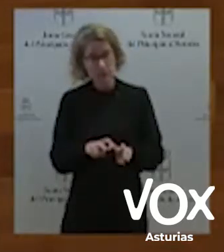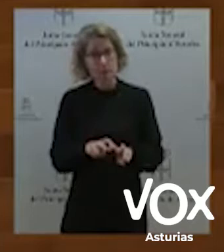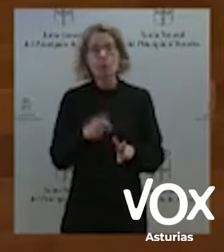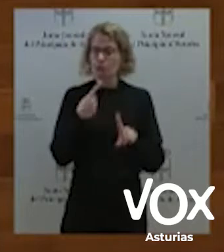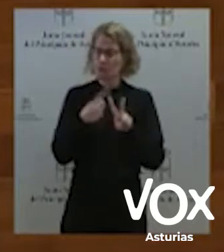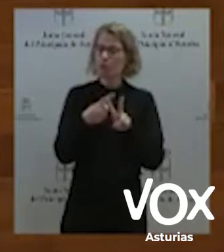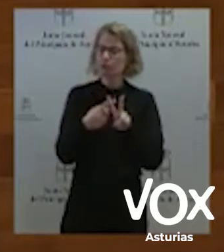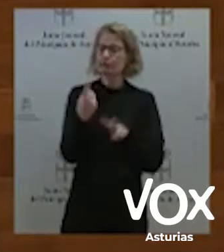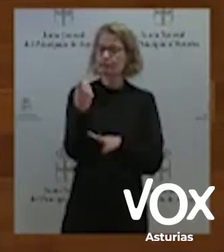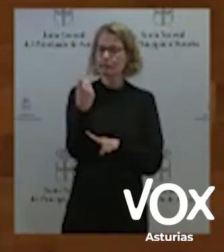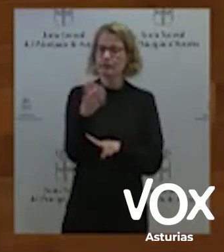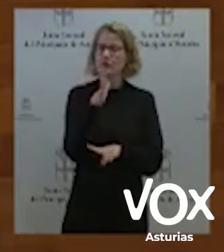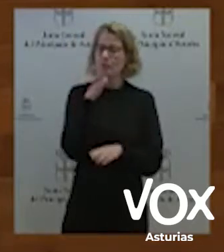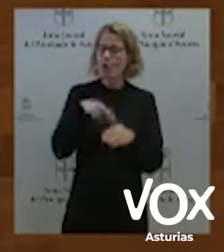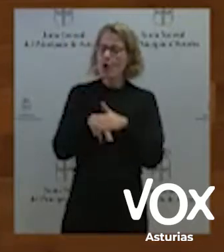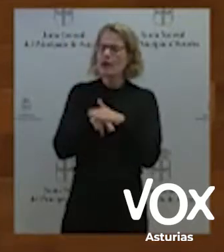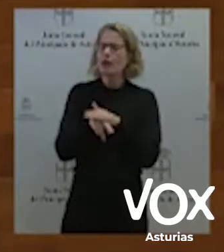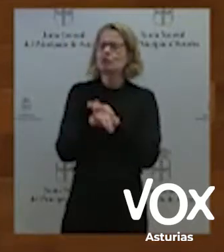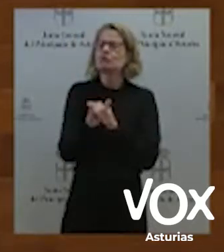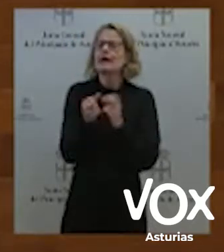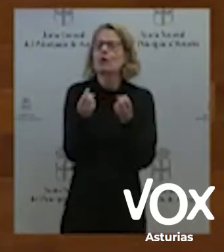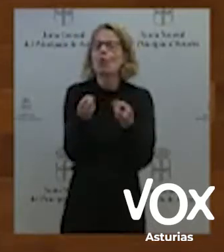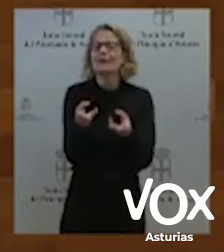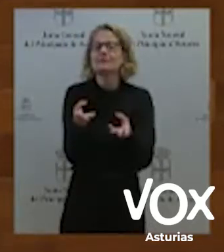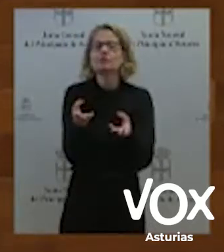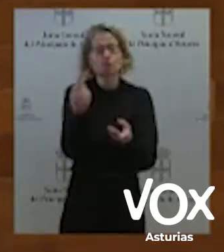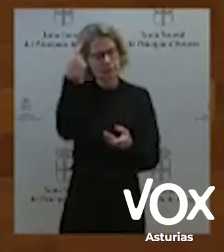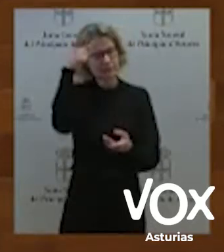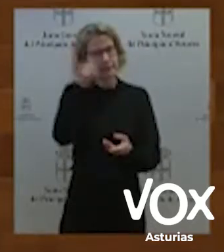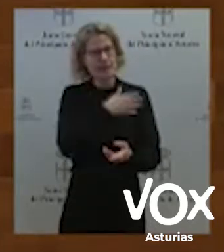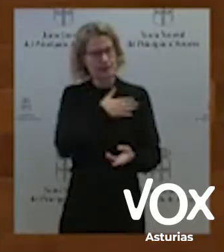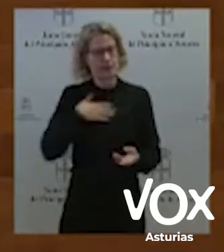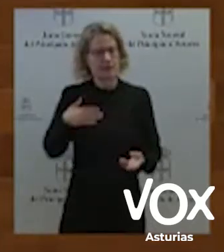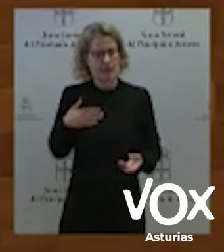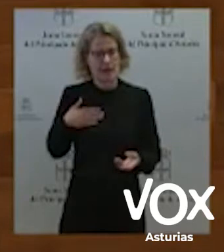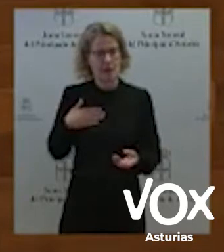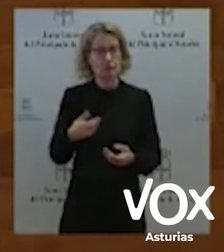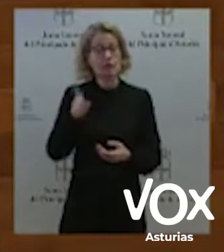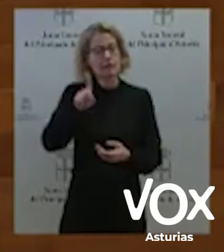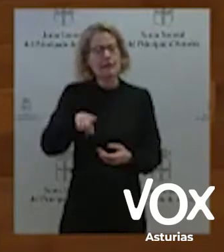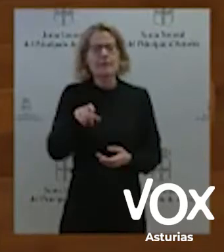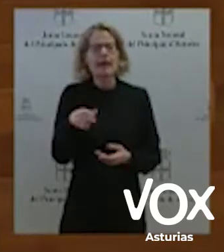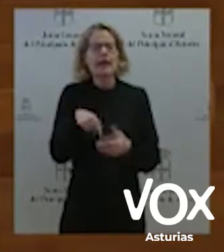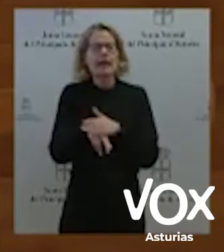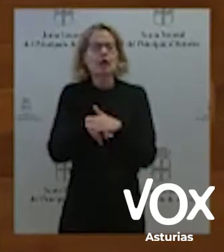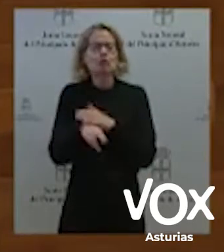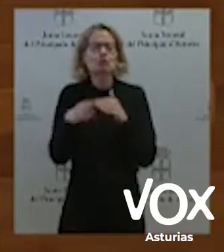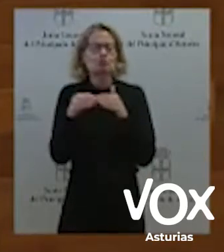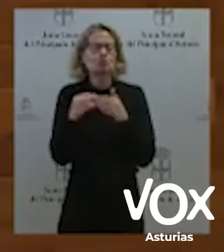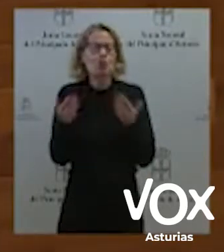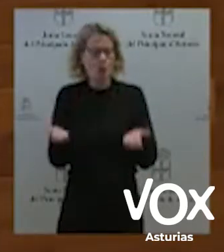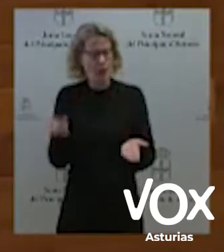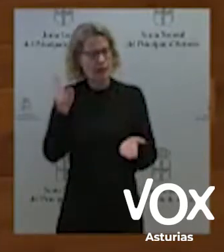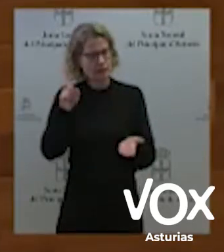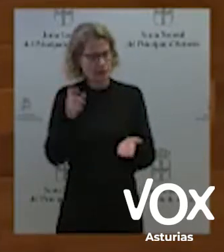lamentable gestión de los mismos que está llevando a cabo el Gobierno socialista. Ambos coincidimos en la necesidad de exigir al Gobierno